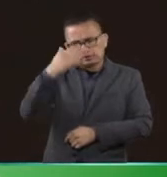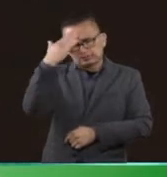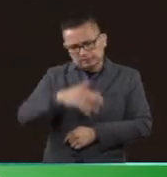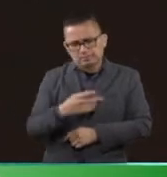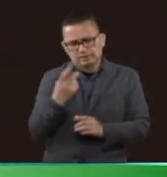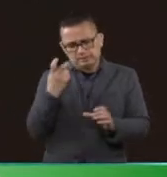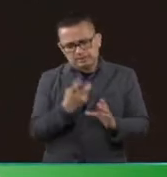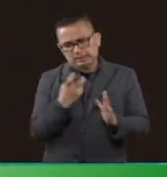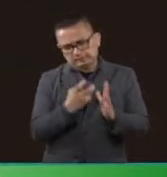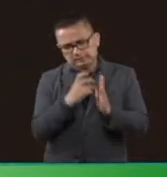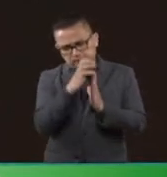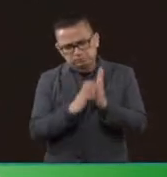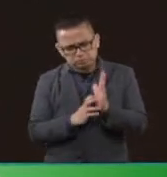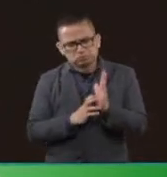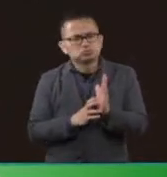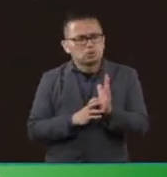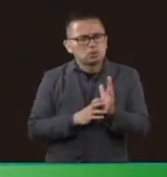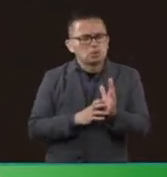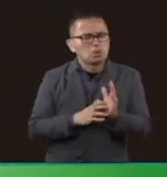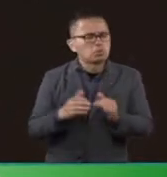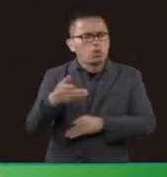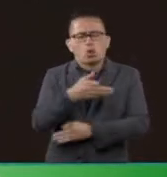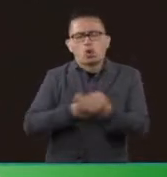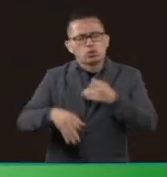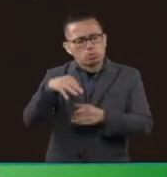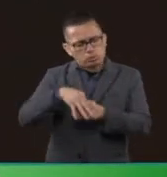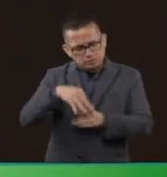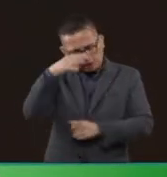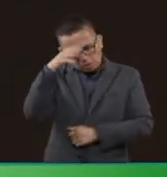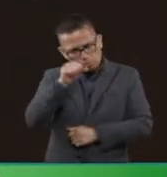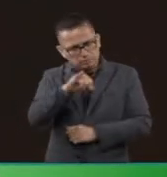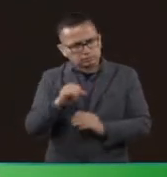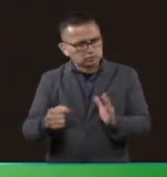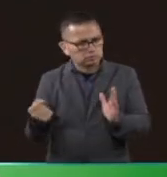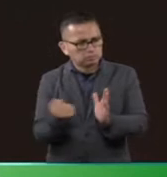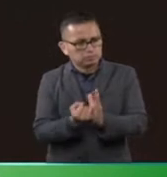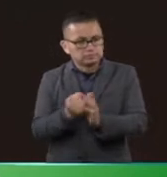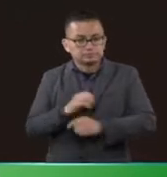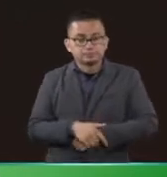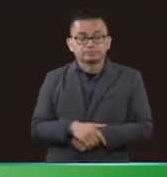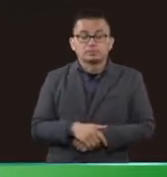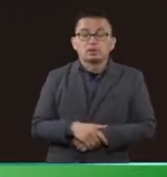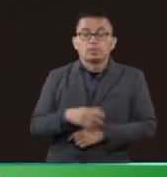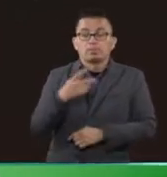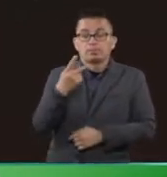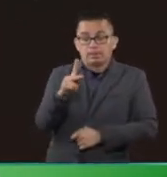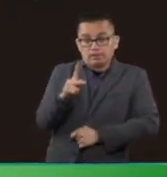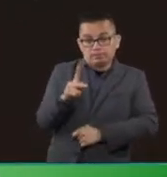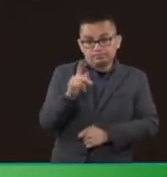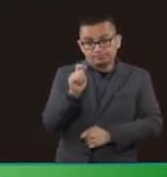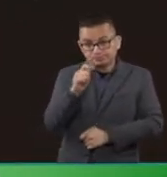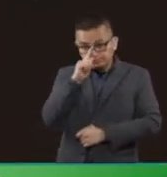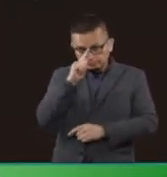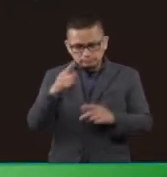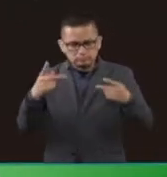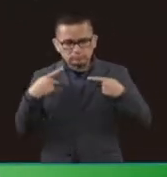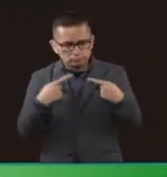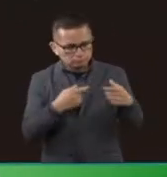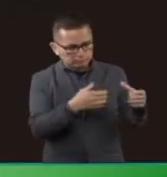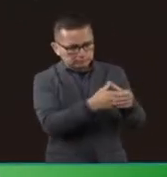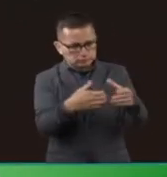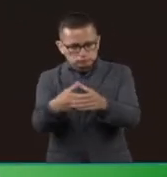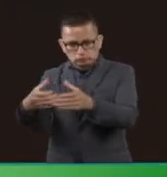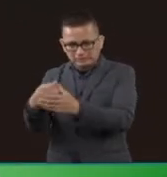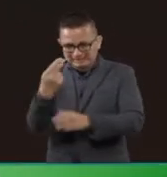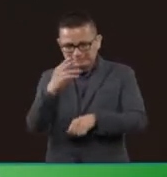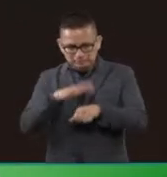por mayoría pero las acciones en favor de la población en condición de vulnerabilidad